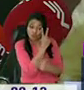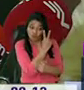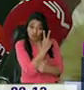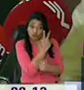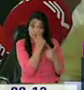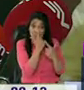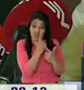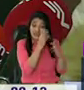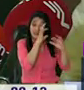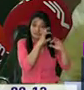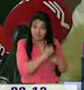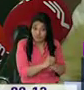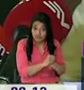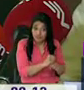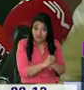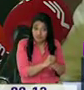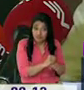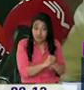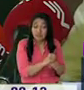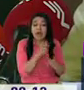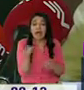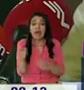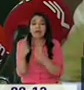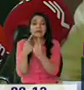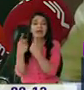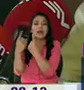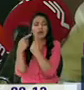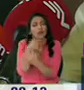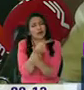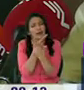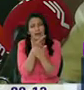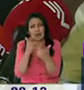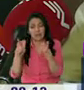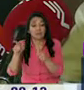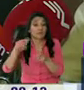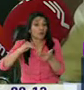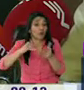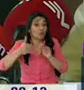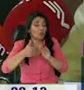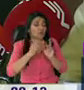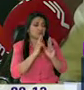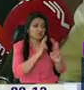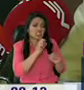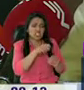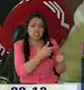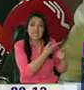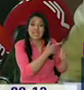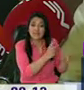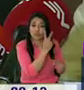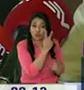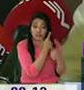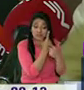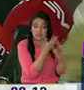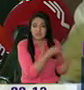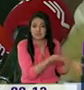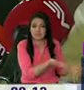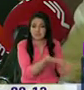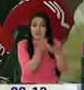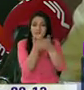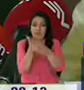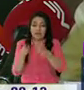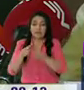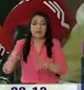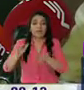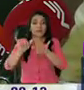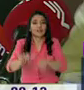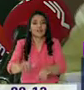2 soldados que fueron retenidos. Ante esto, el grupo de comuneros proceden a liberar a los 2 militares retenidos y en su lugar